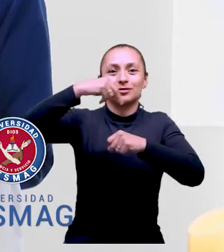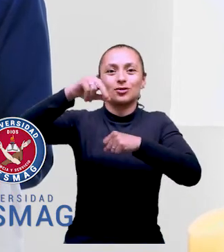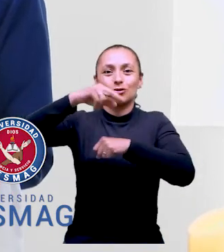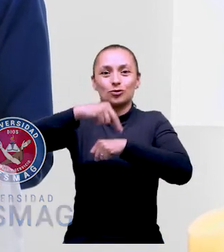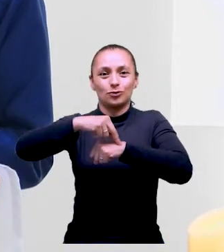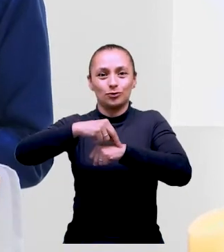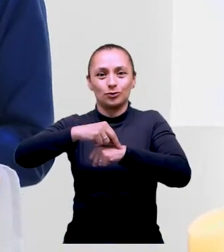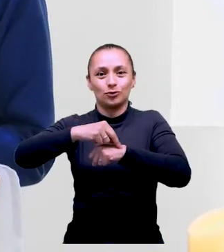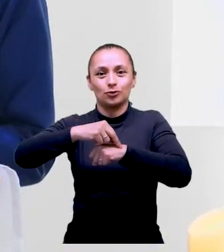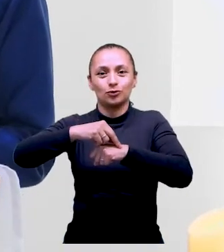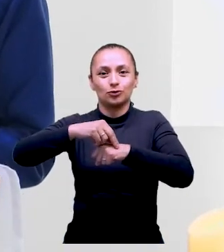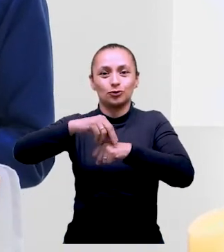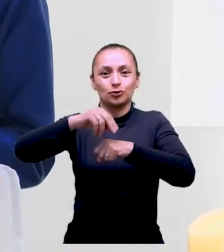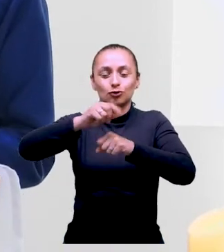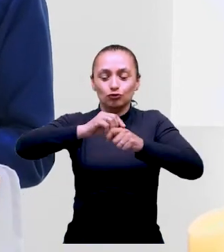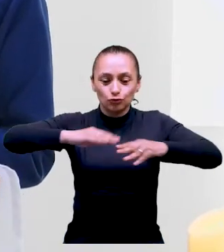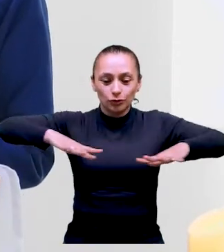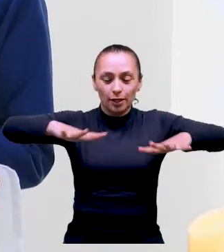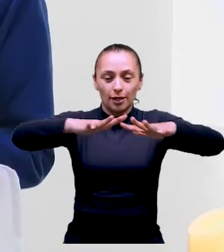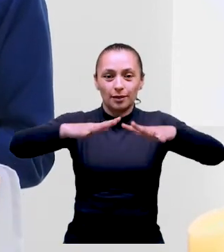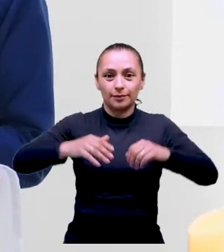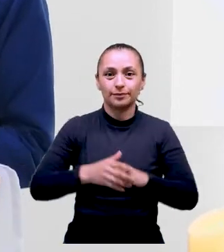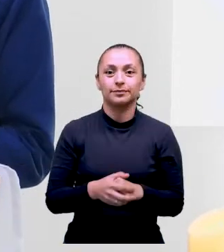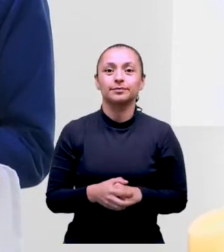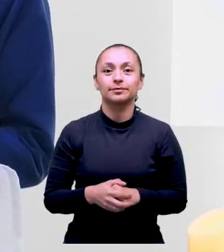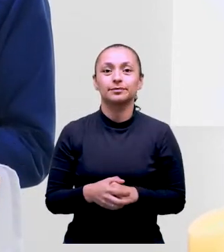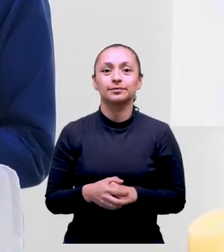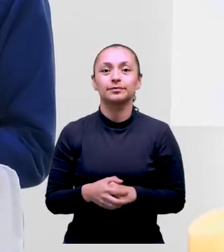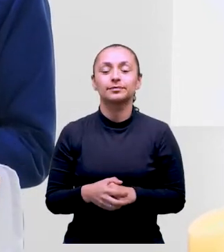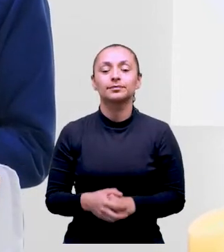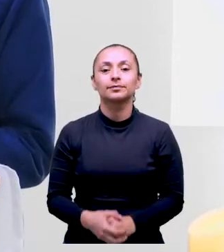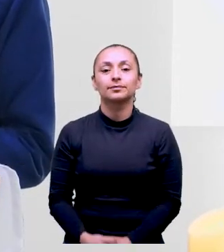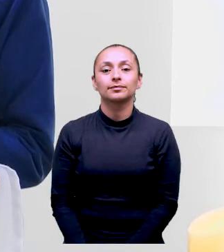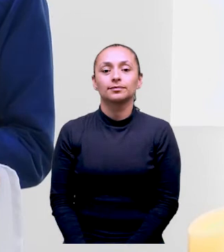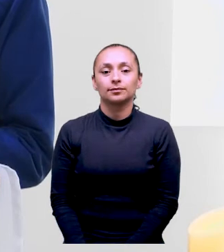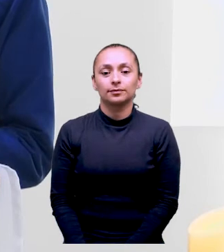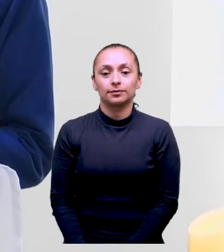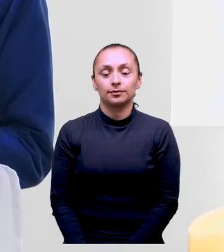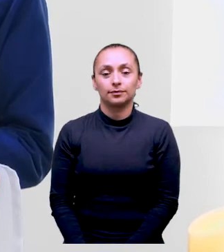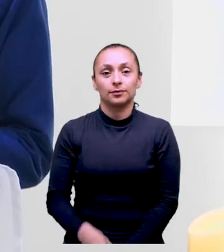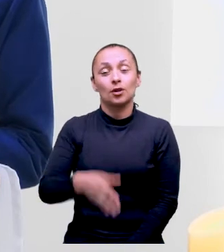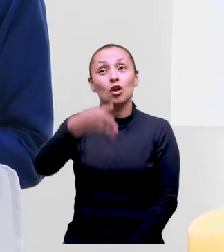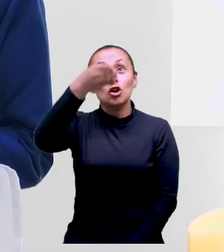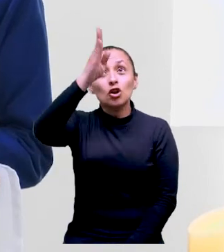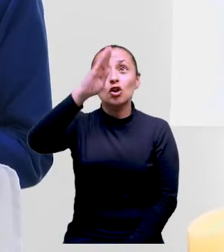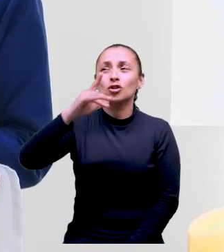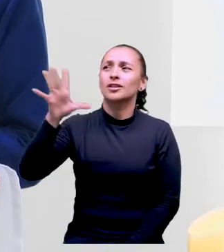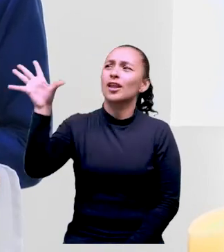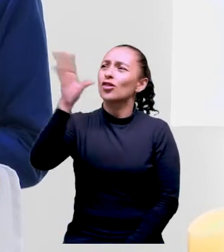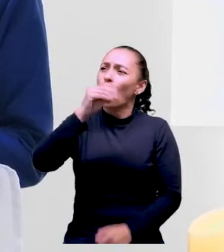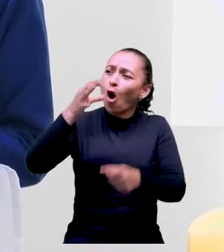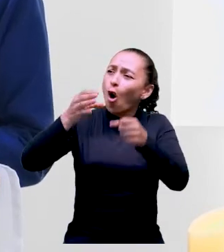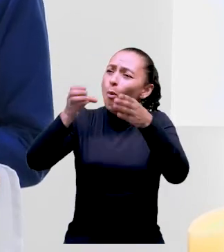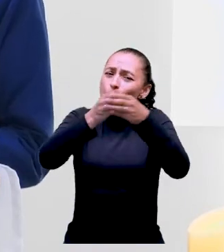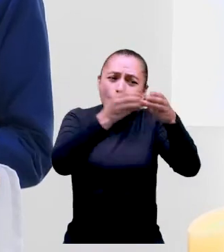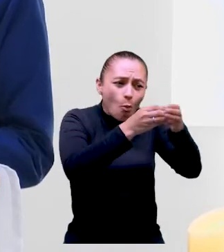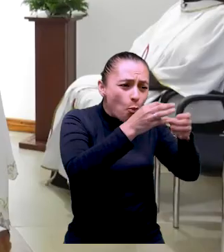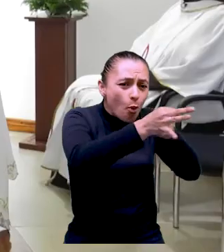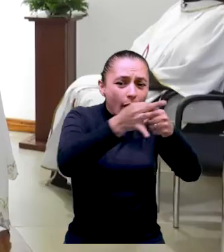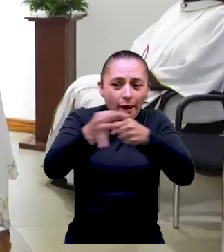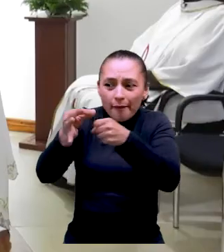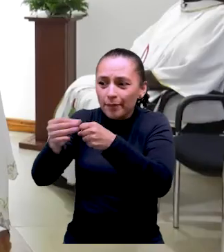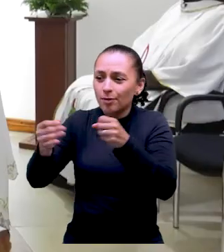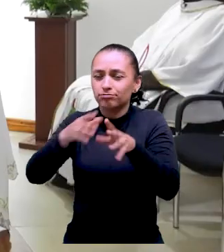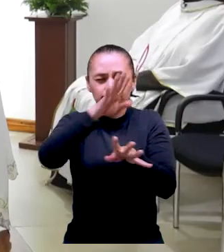tierra oh dios para nosotros todos los días oh dios